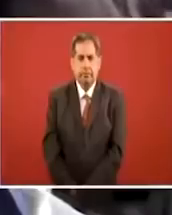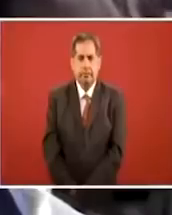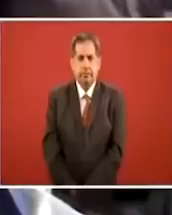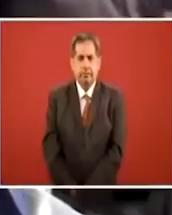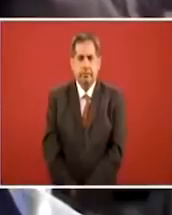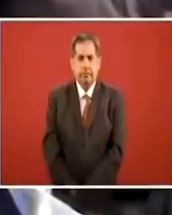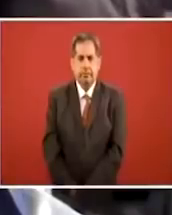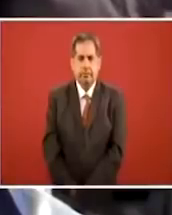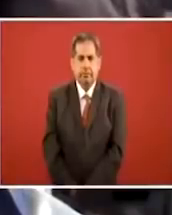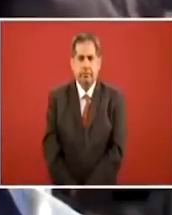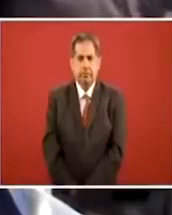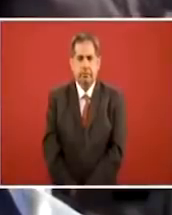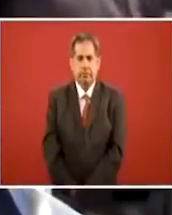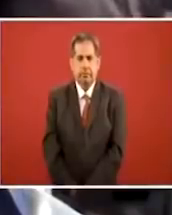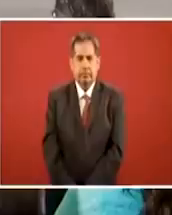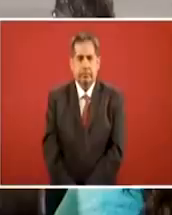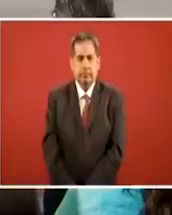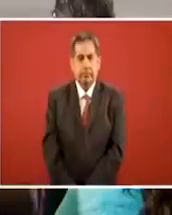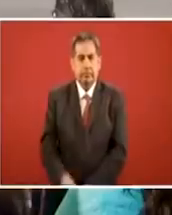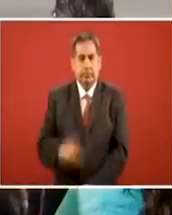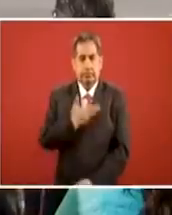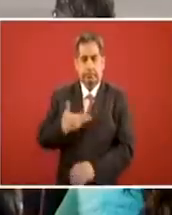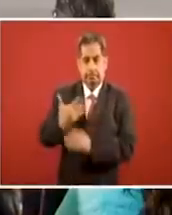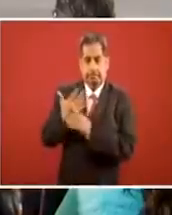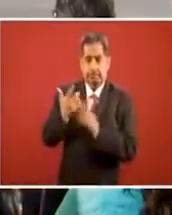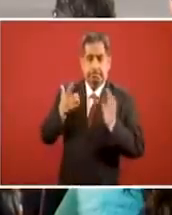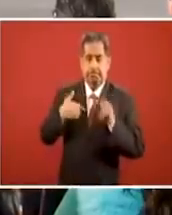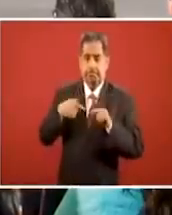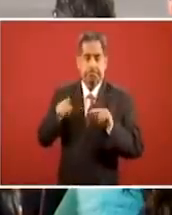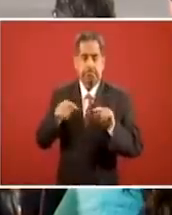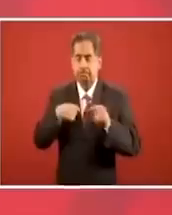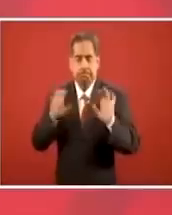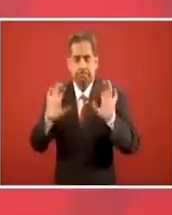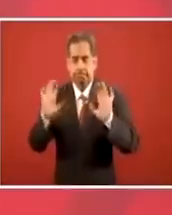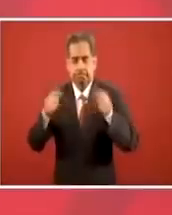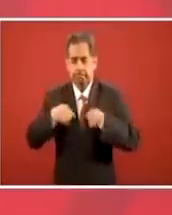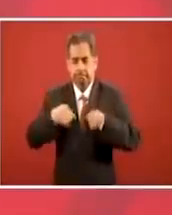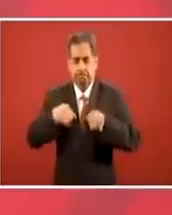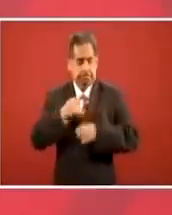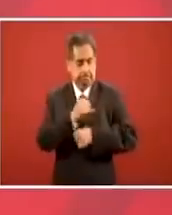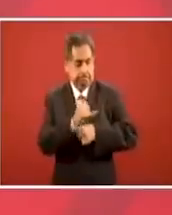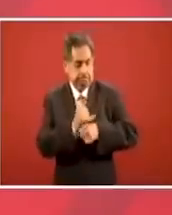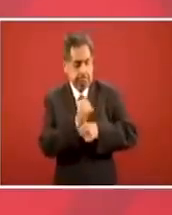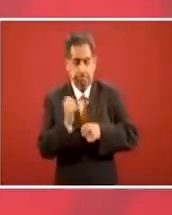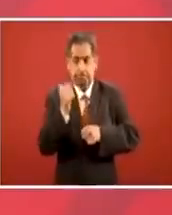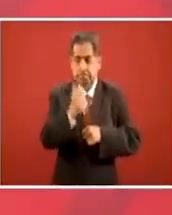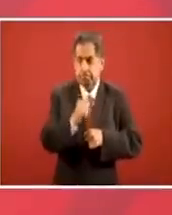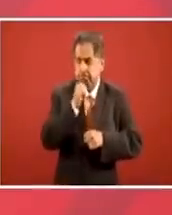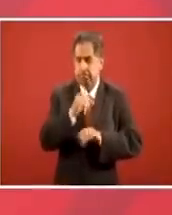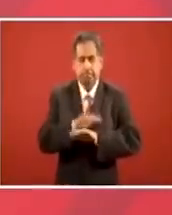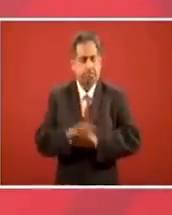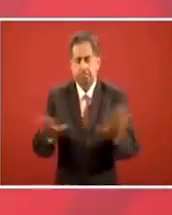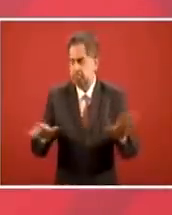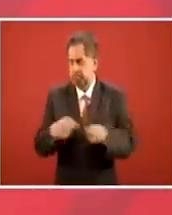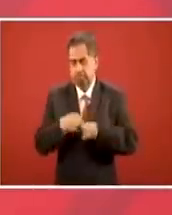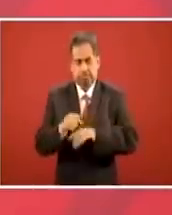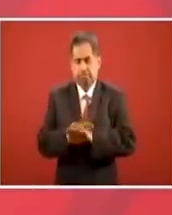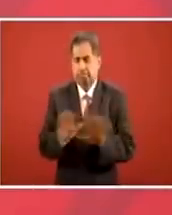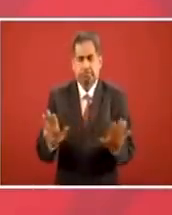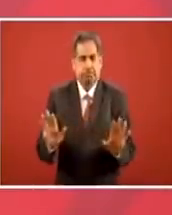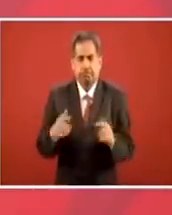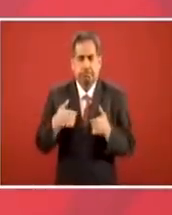respecto de esto? ¿Sí? Nosotros no hicimos ninguna investigación sobre esto. No,